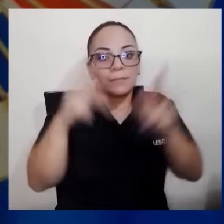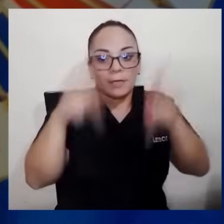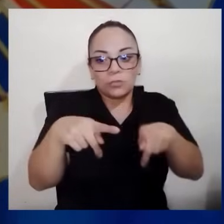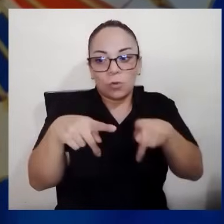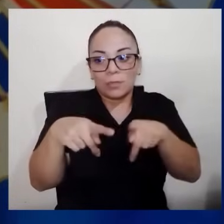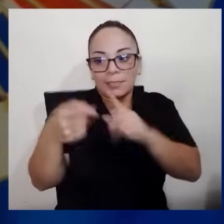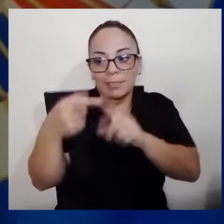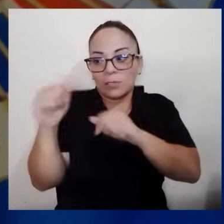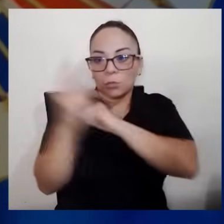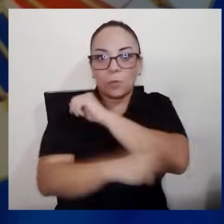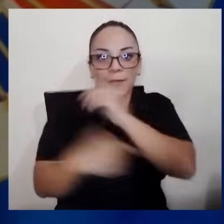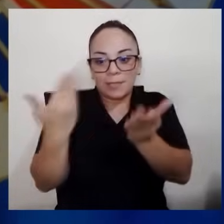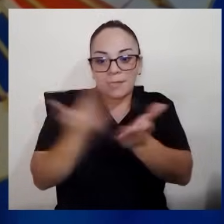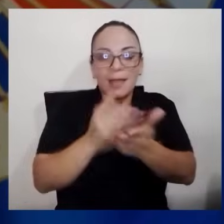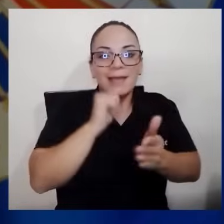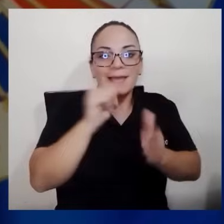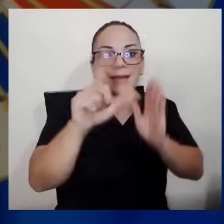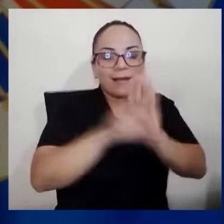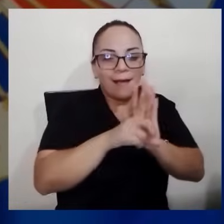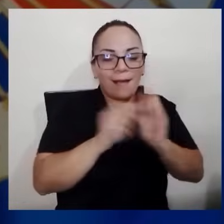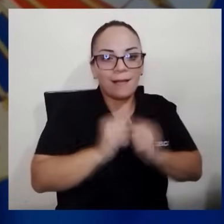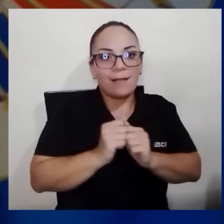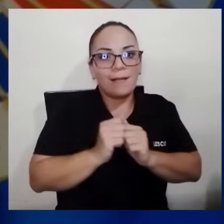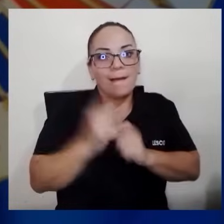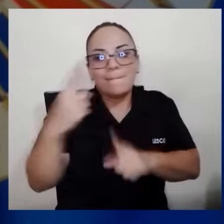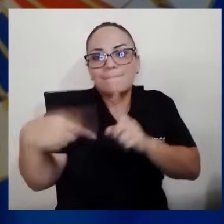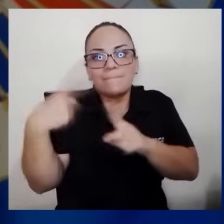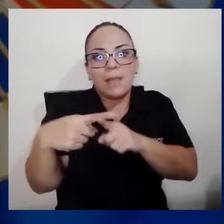del tránsito de miles de personas